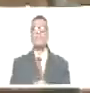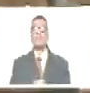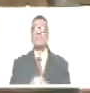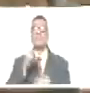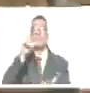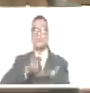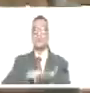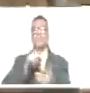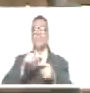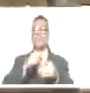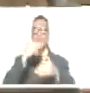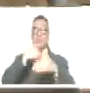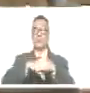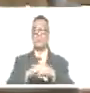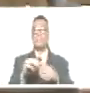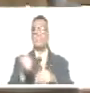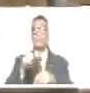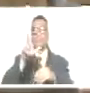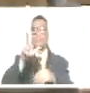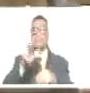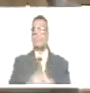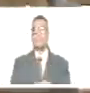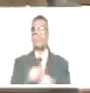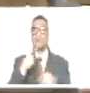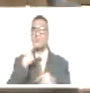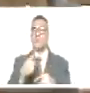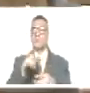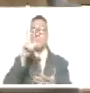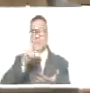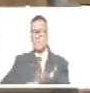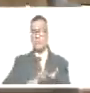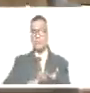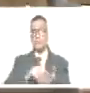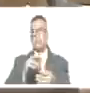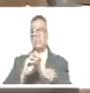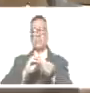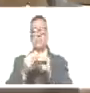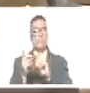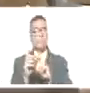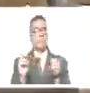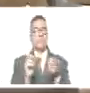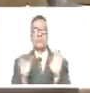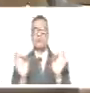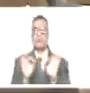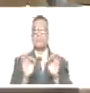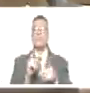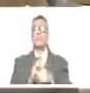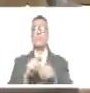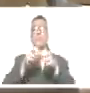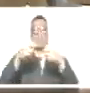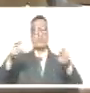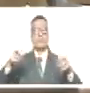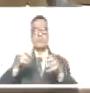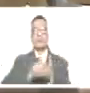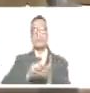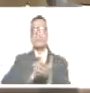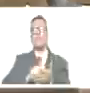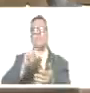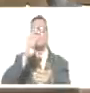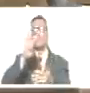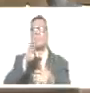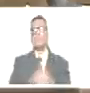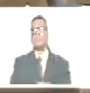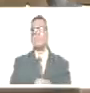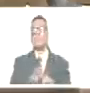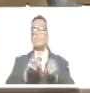Siguiente. Décimo tercero, se sugiere aprobar sin modificación la denominación del epígrafe del artículo 4, quedando redactado